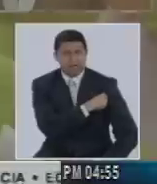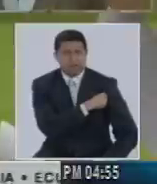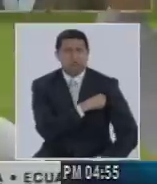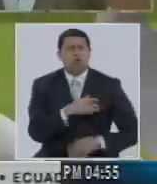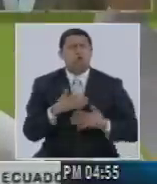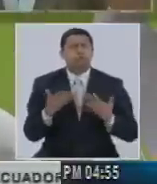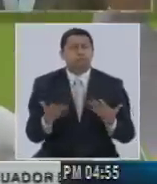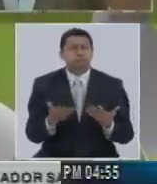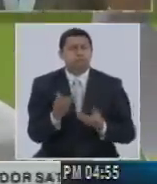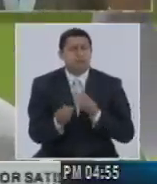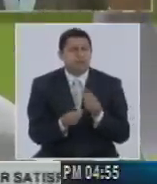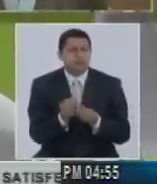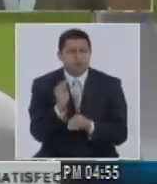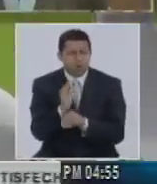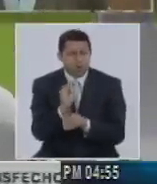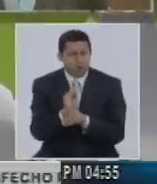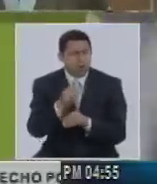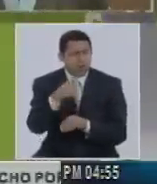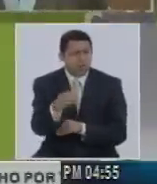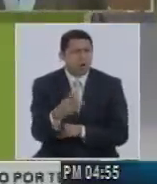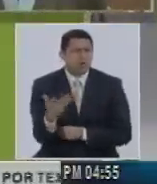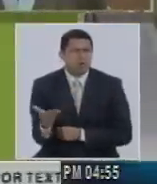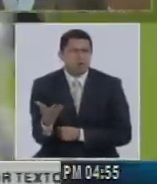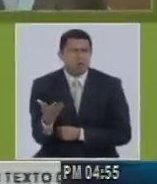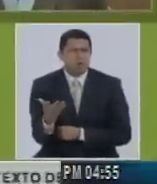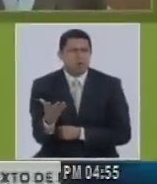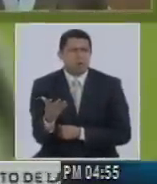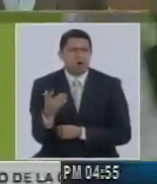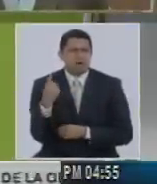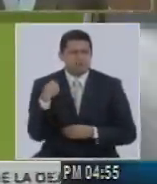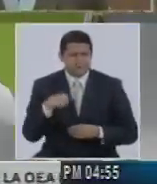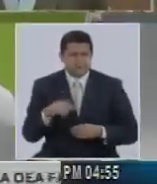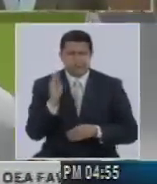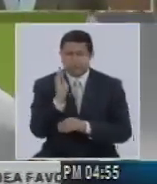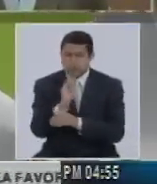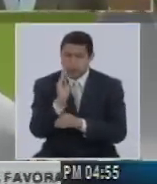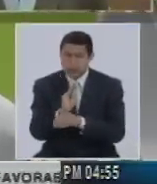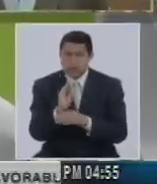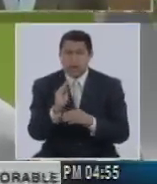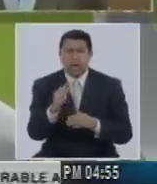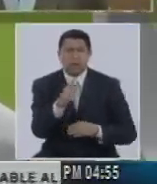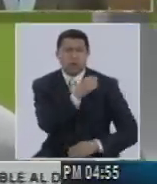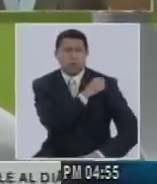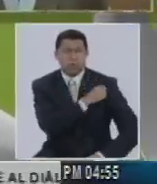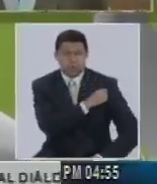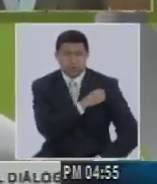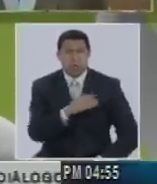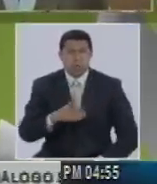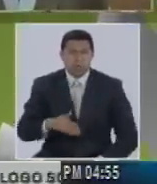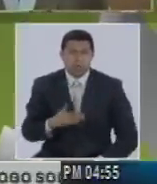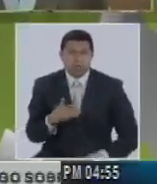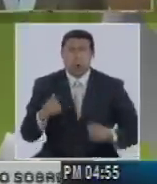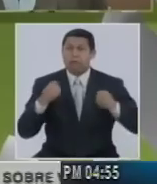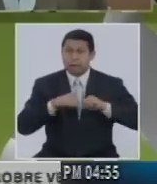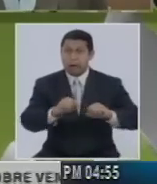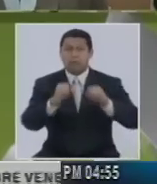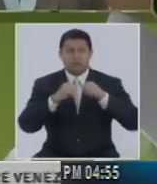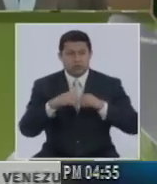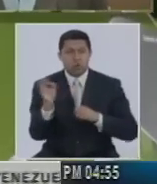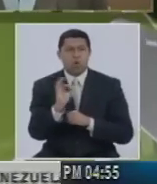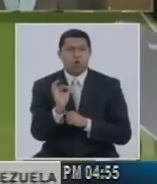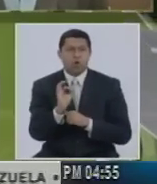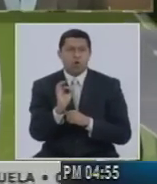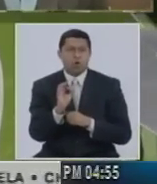es el cuidado posoperatorio? ¿Cuál debe ser el cuidado de esta lesión? ¿Podemos hacer rehabilitación o es solo